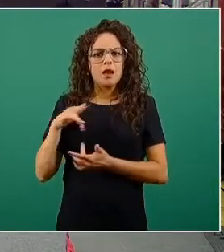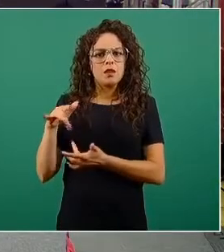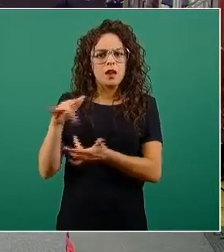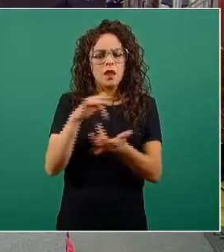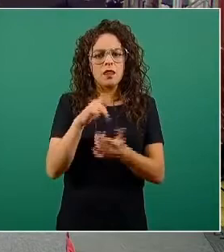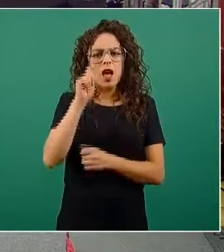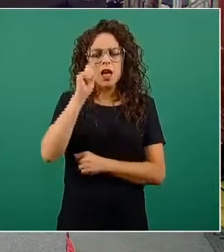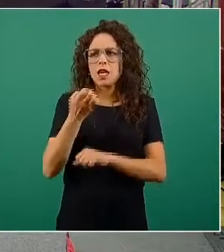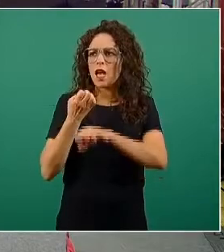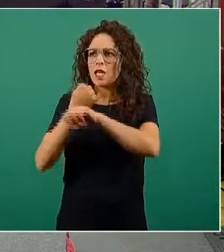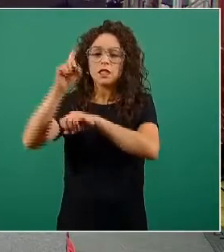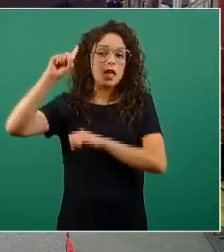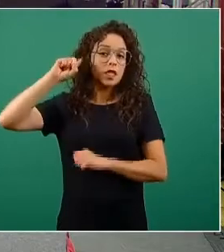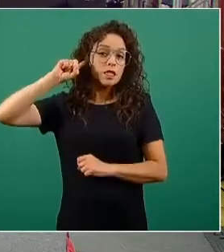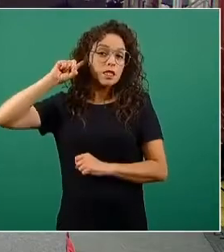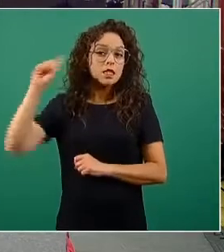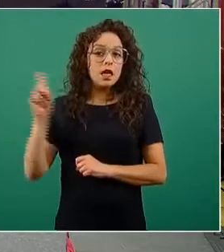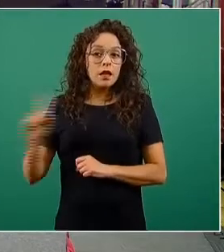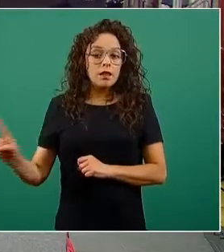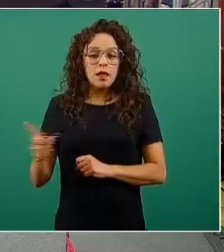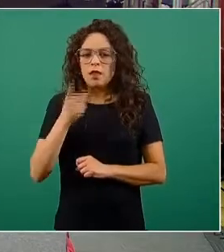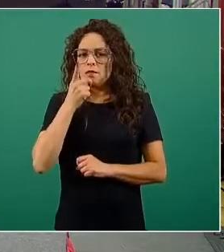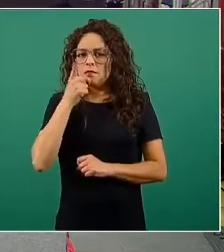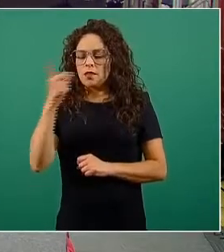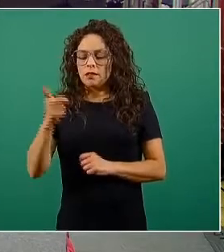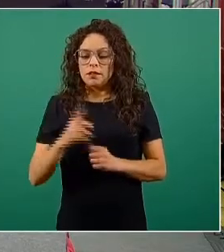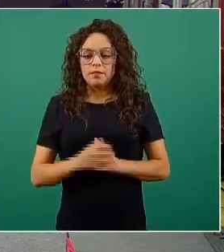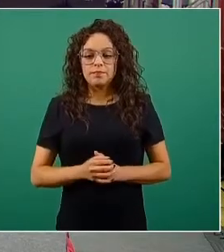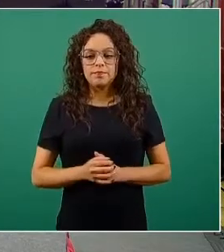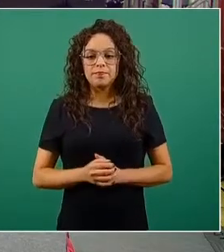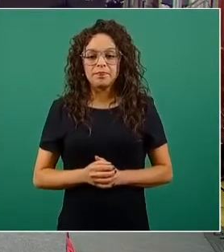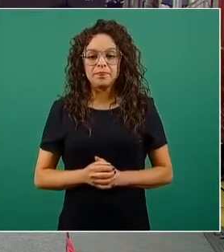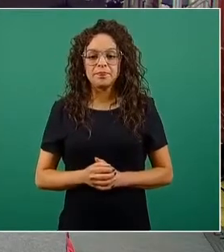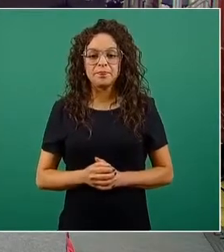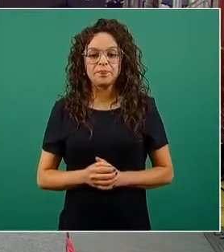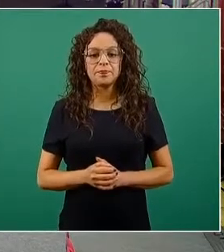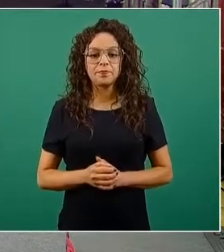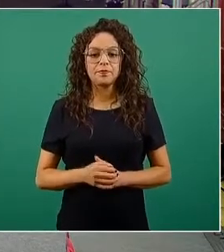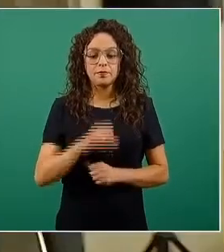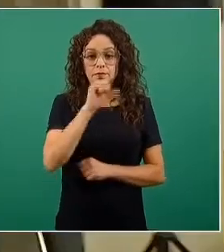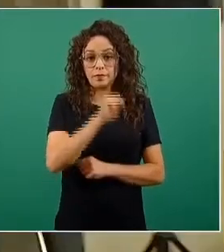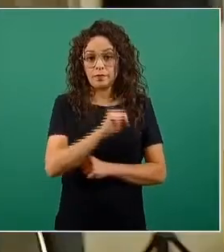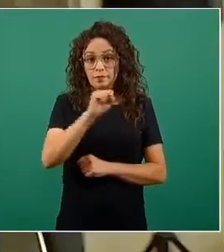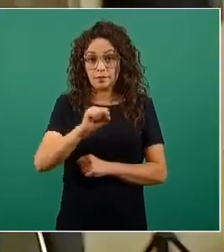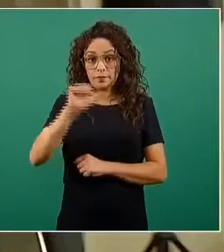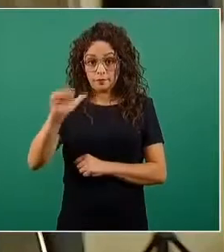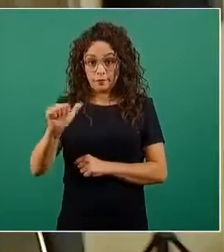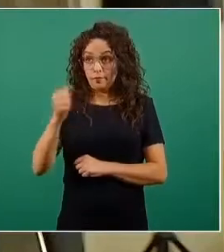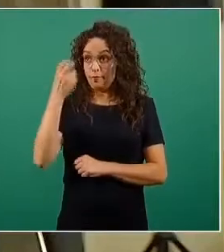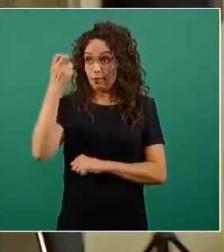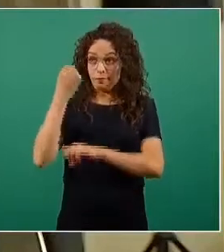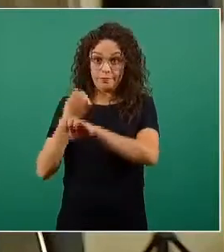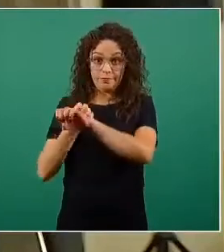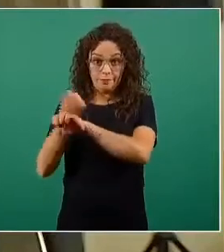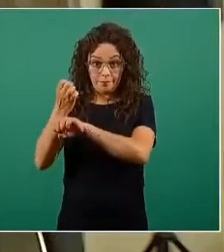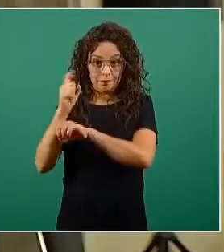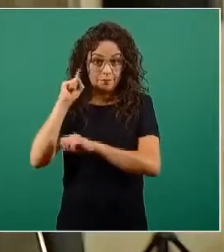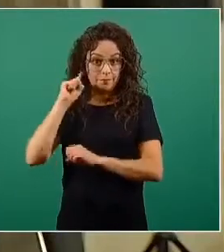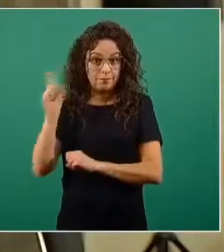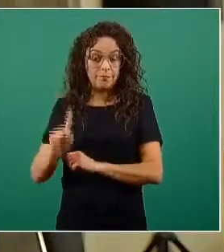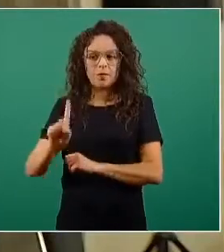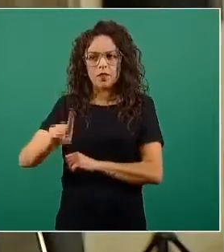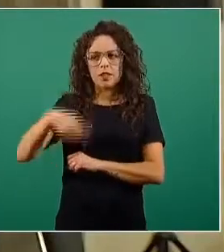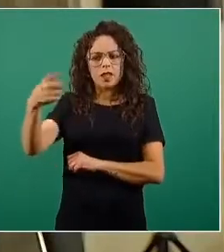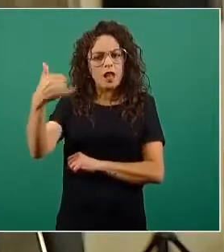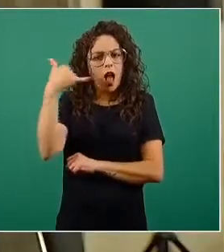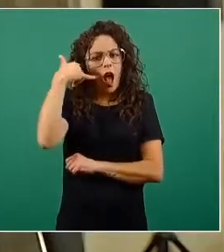de Zacatecas, uh-huh. Nos comentan que están hablando por parte de la Secretaría de Salud del Estado y les están diciendo